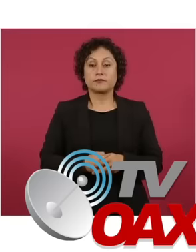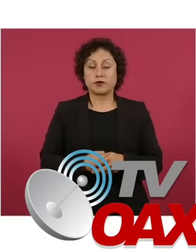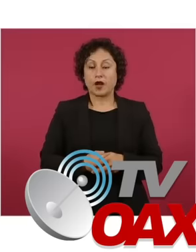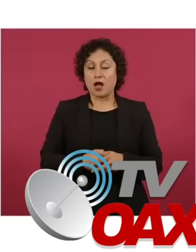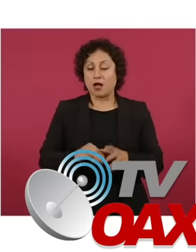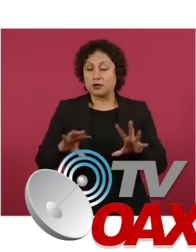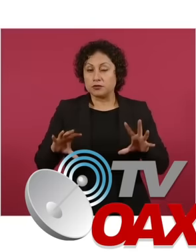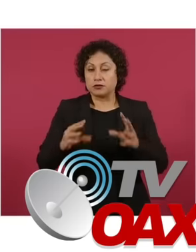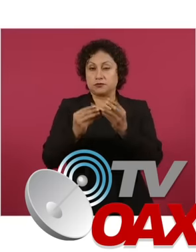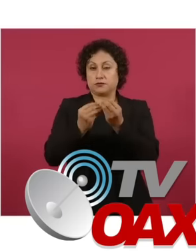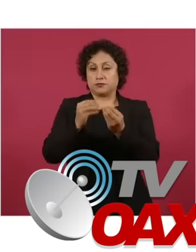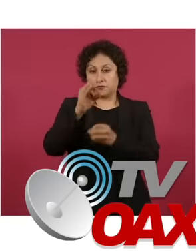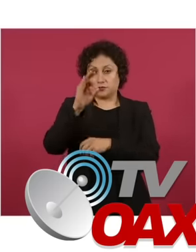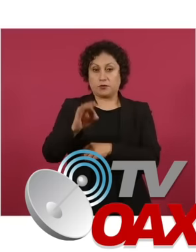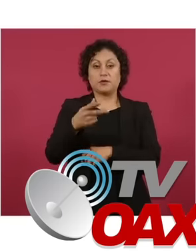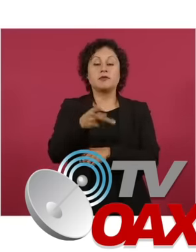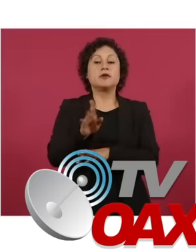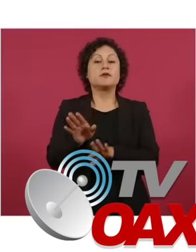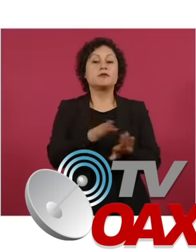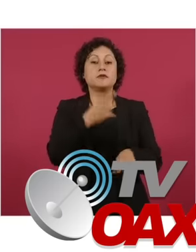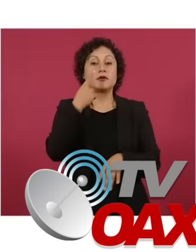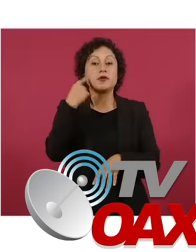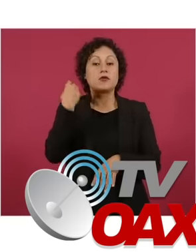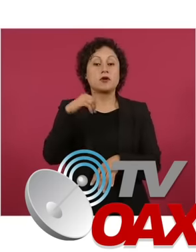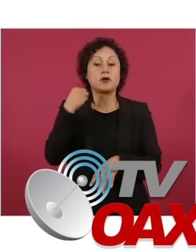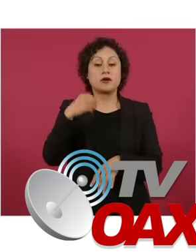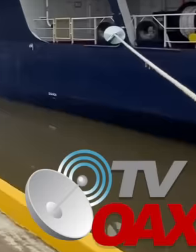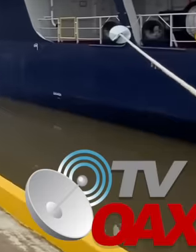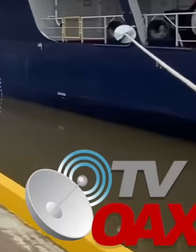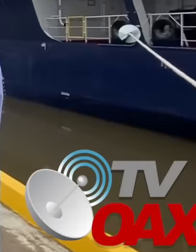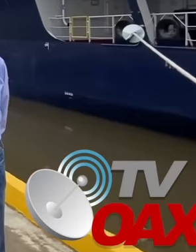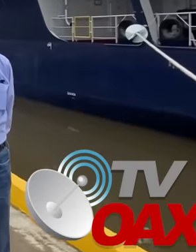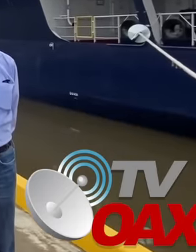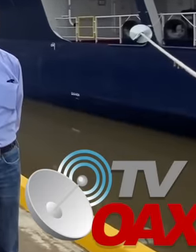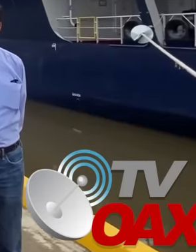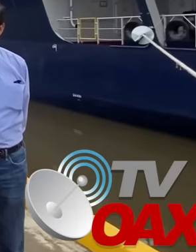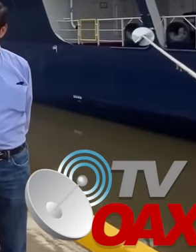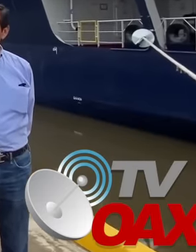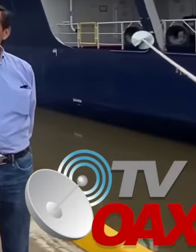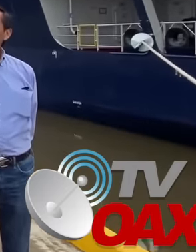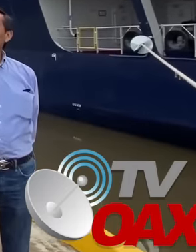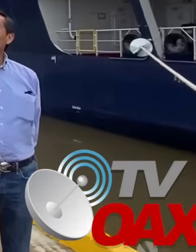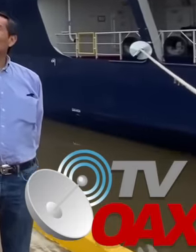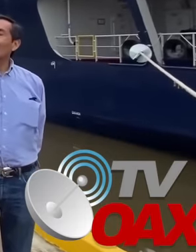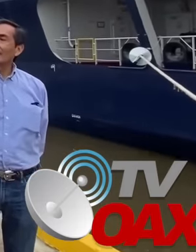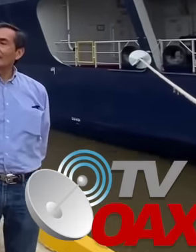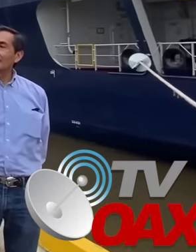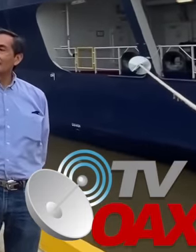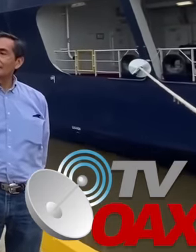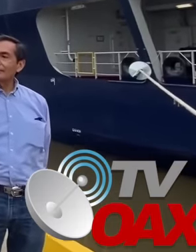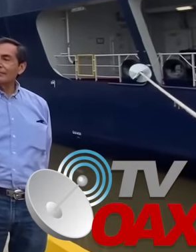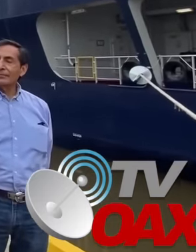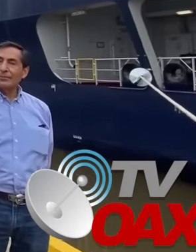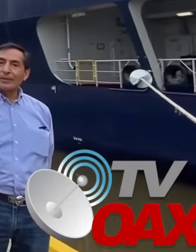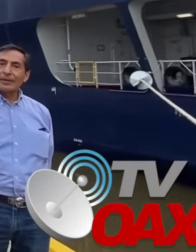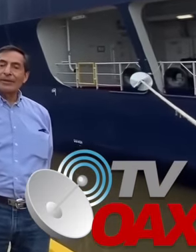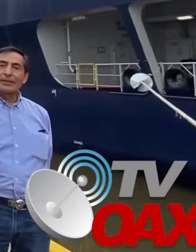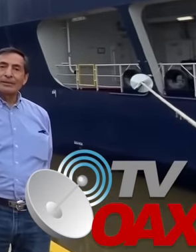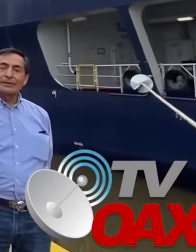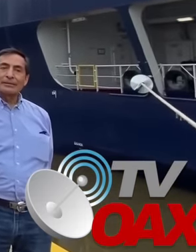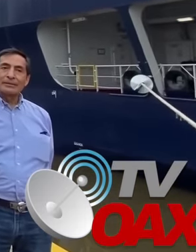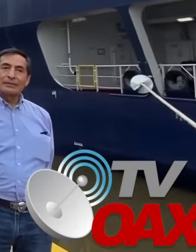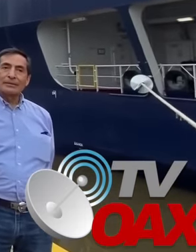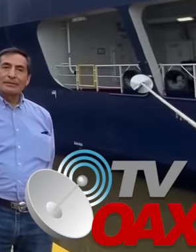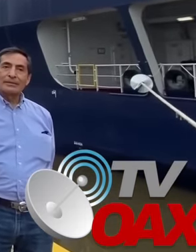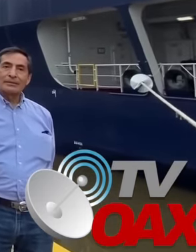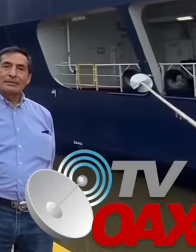de Chiapas, con 0.8%. Con estos datos, el gobierno de México revierte el abandono